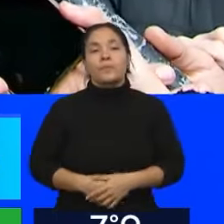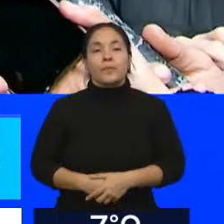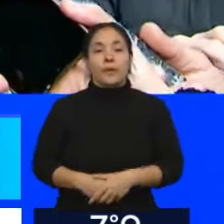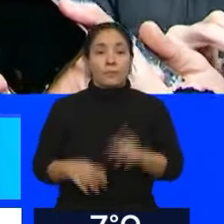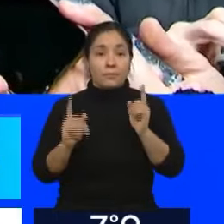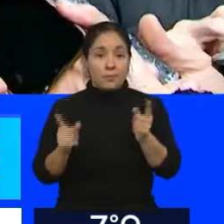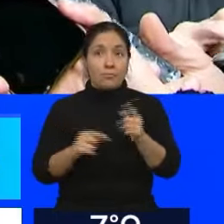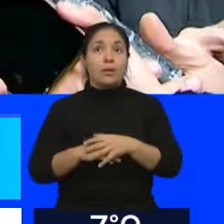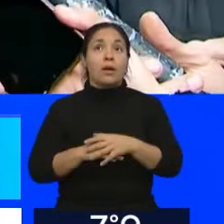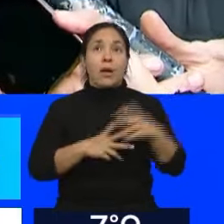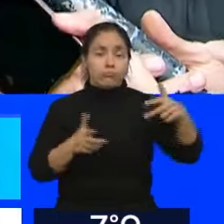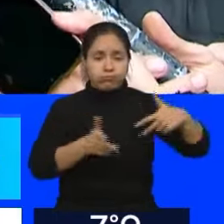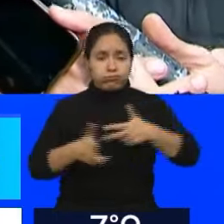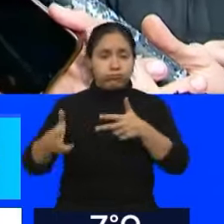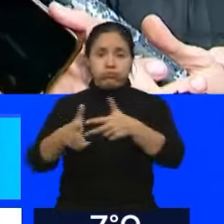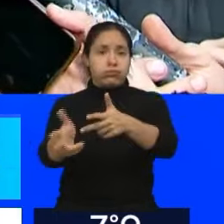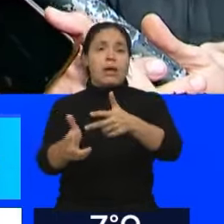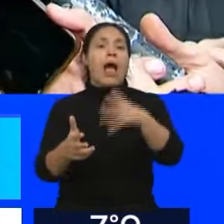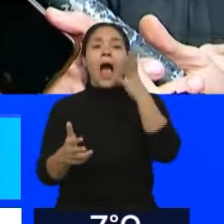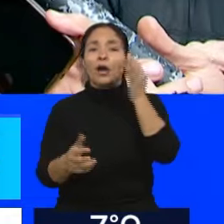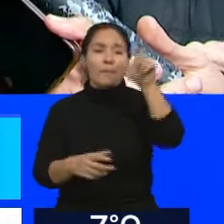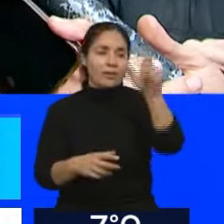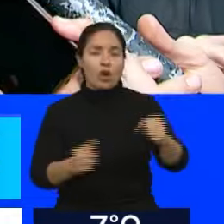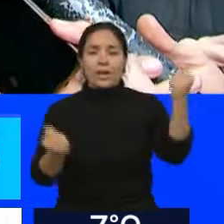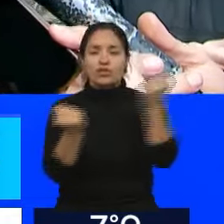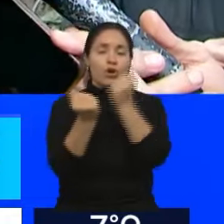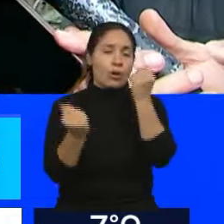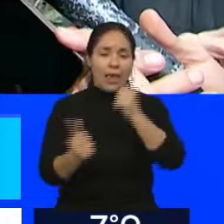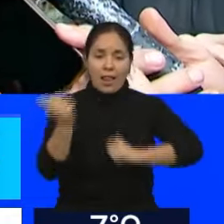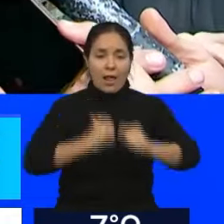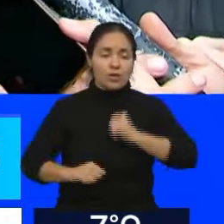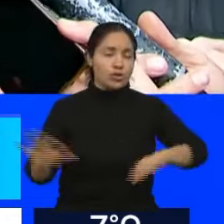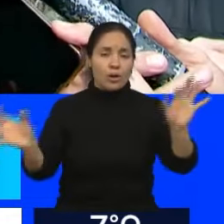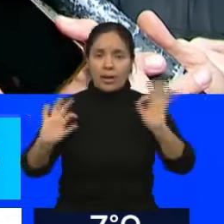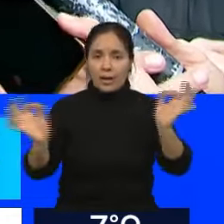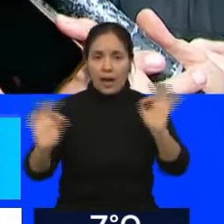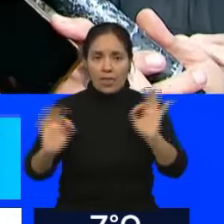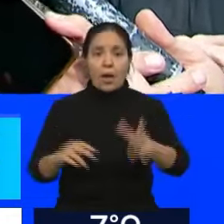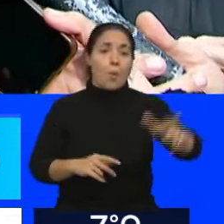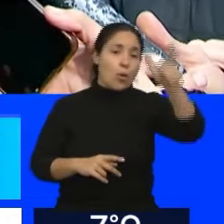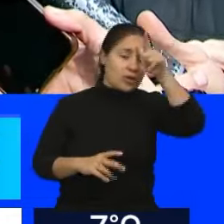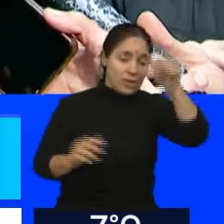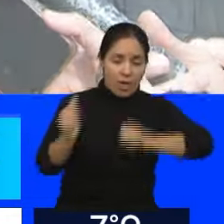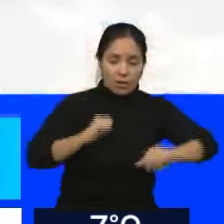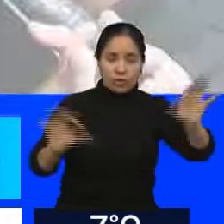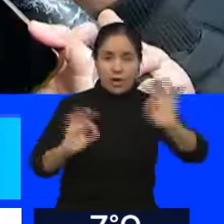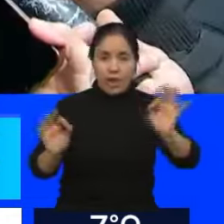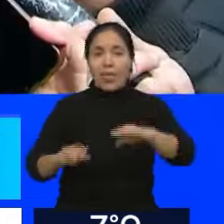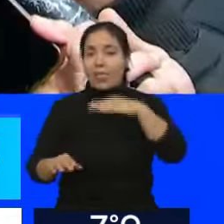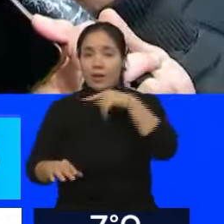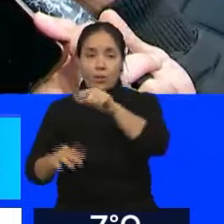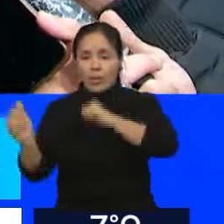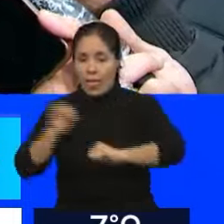llegado hasta el final sin ningún accidentado, sin una persona lesionada, ni los detenidos, ni los policías, ni ningún transeúnte.